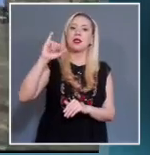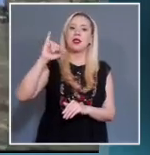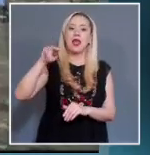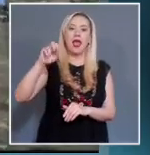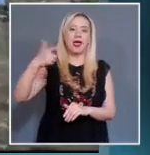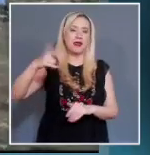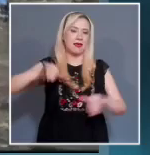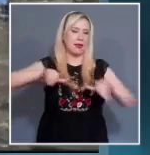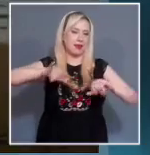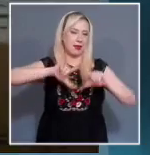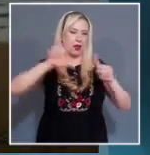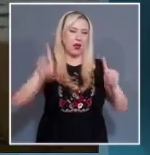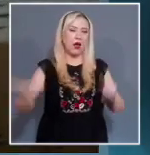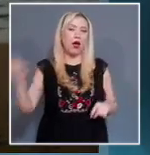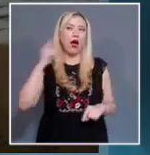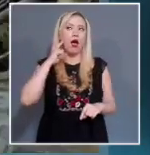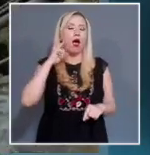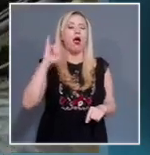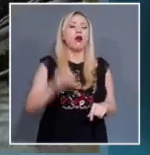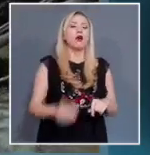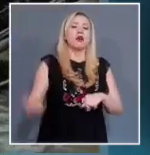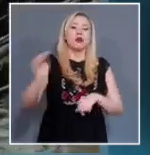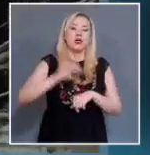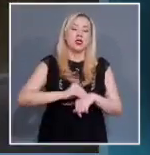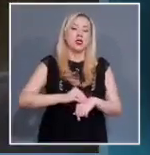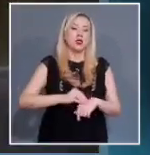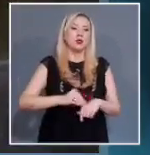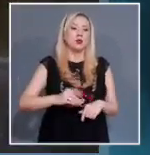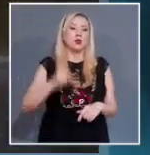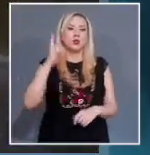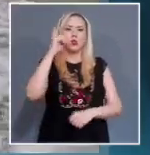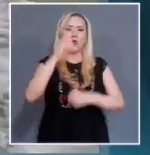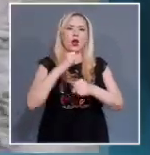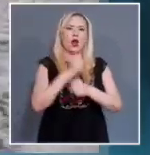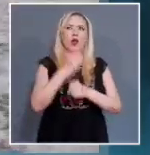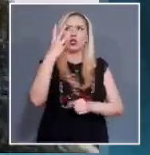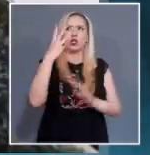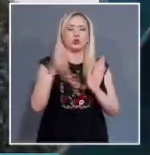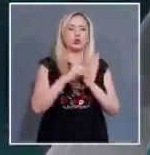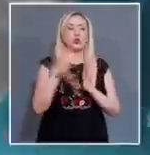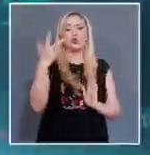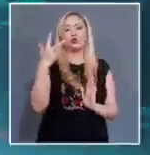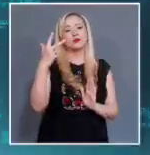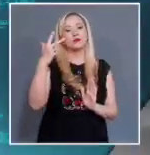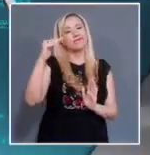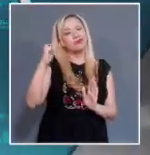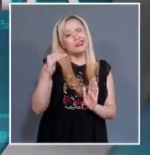forma ajustó a la baja el crecimiento anual de 3.8 a 3.7%.